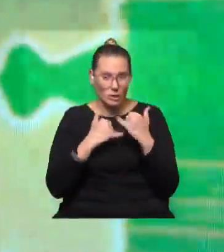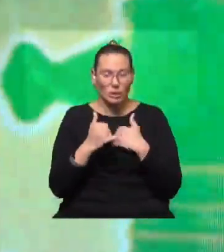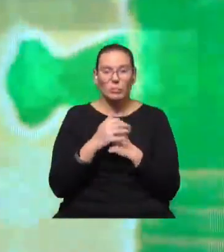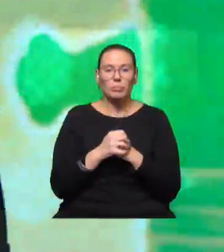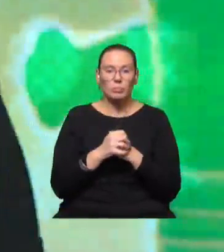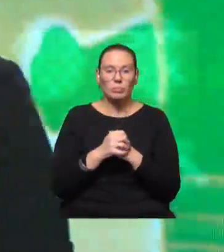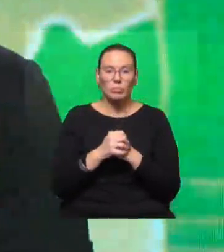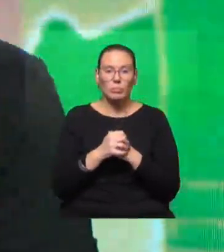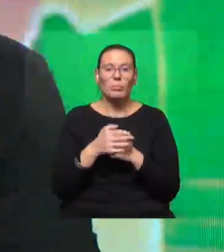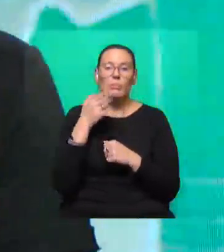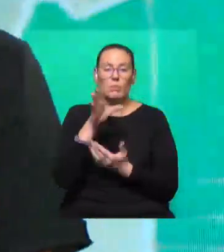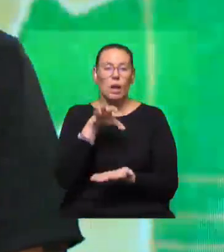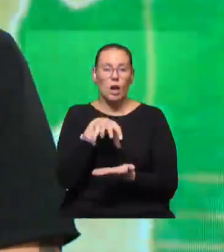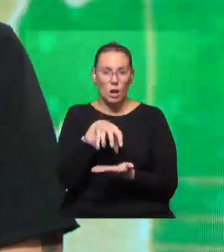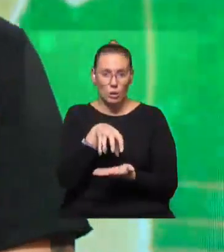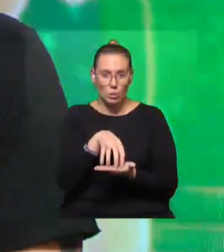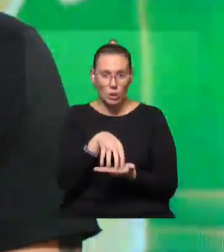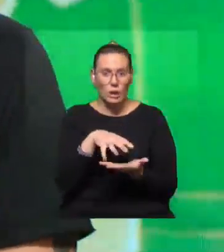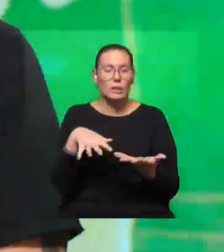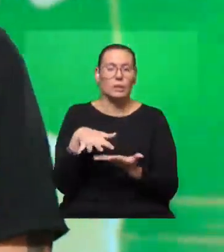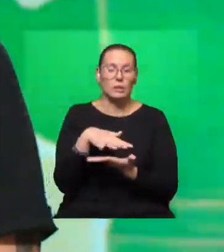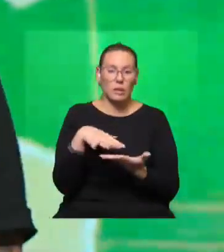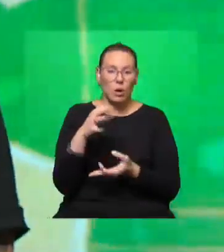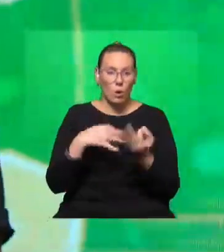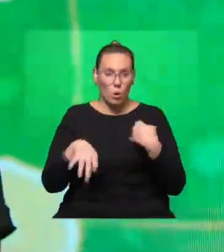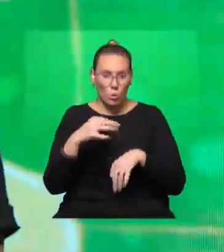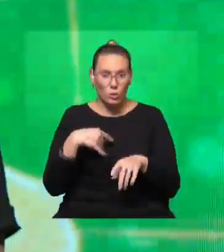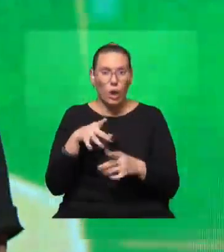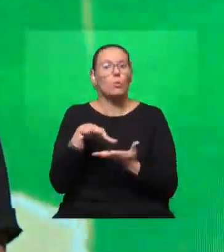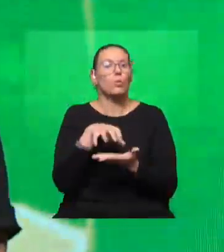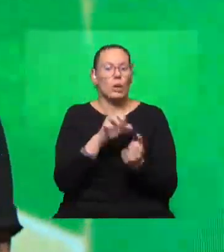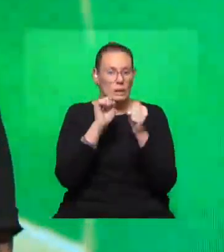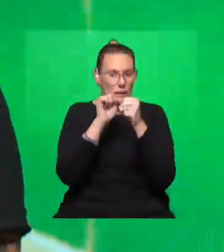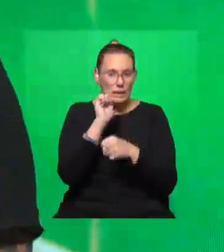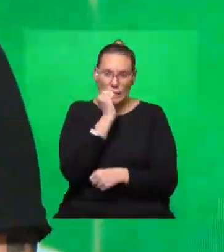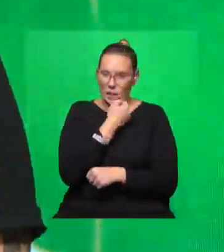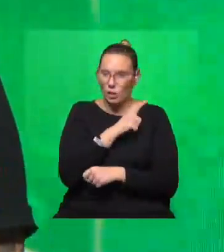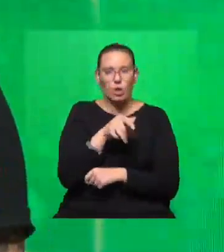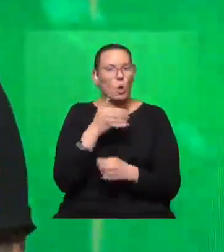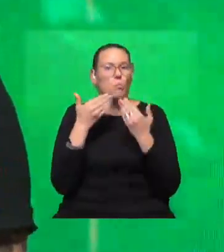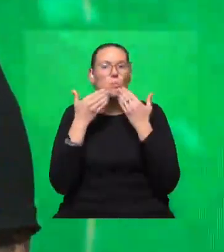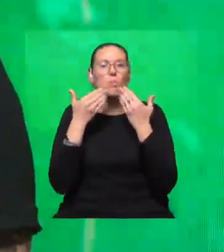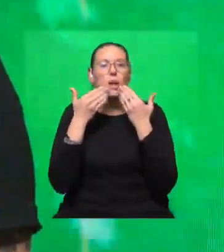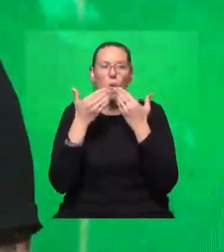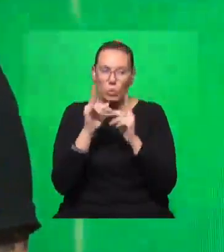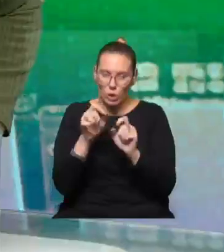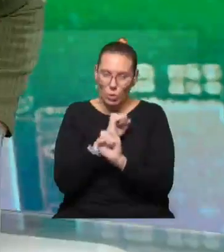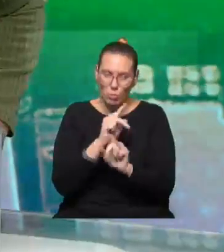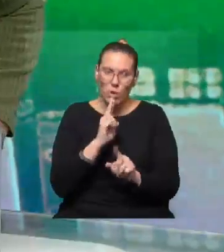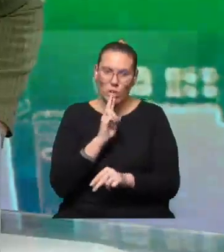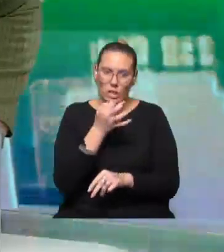bueno fuimos al lugar donde sucede Esta obra que es una locación secreta Así que no pregunten no les voy a decir nada